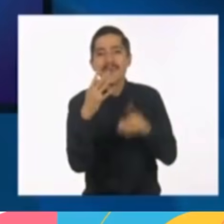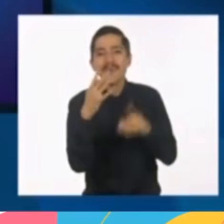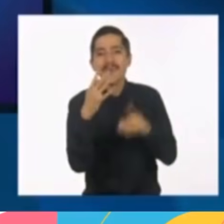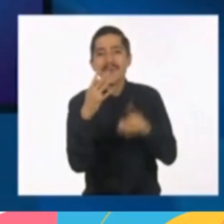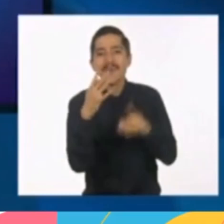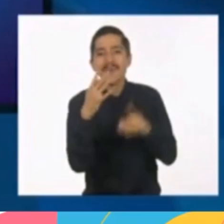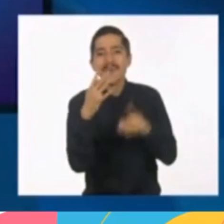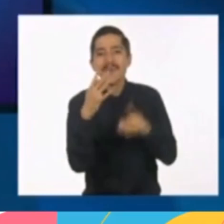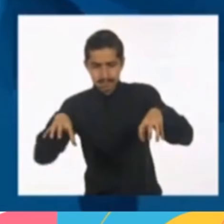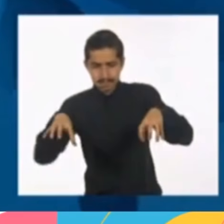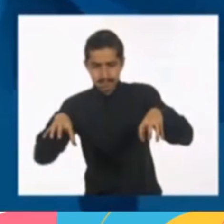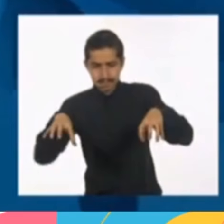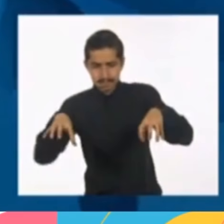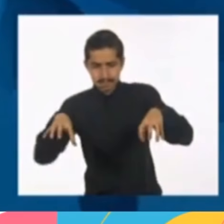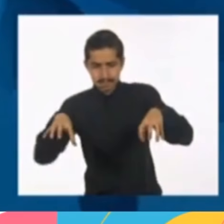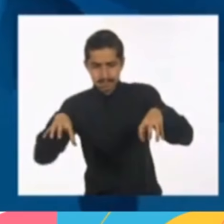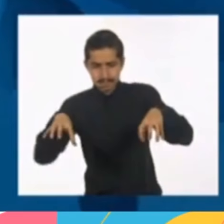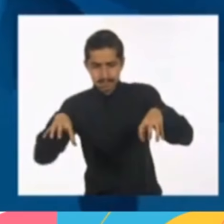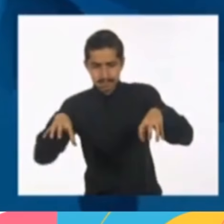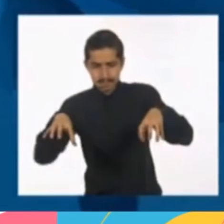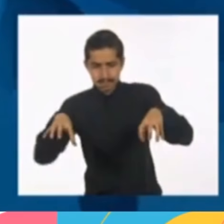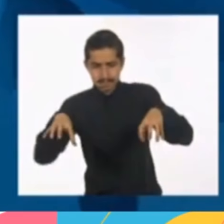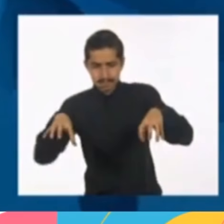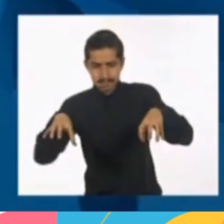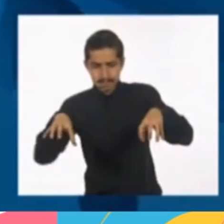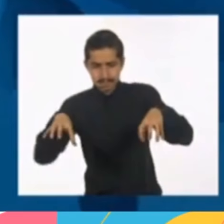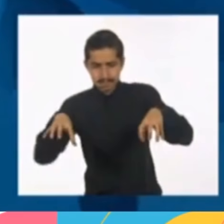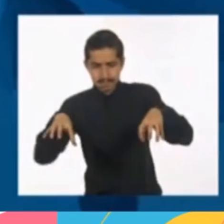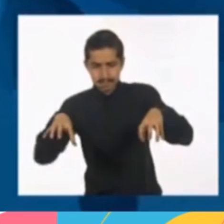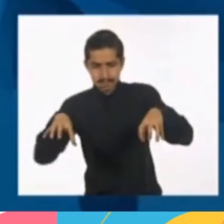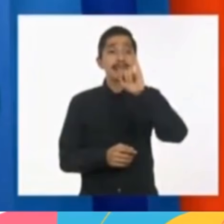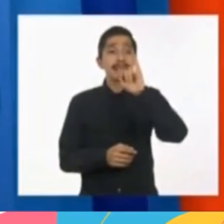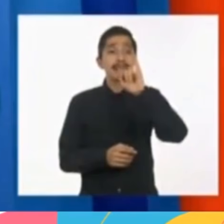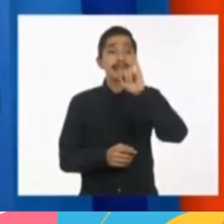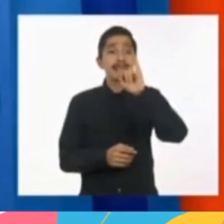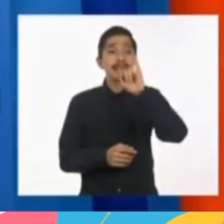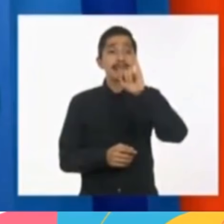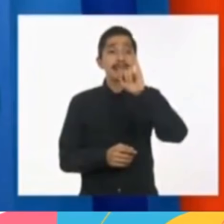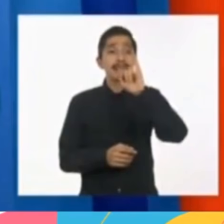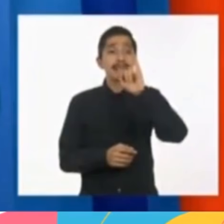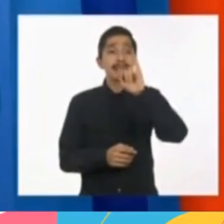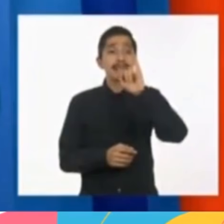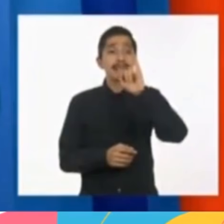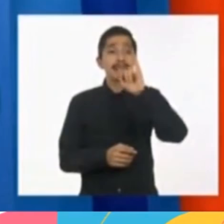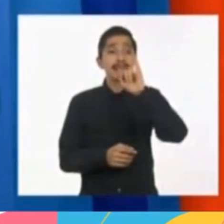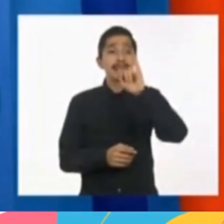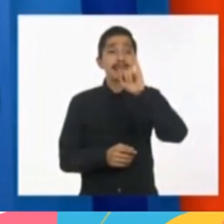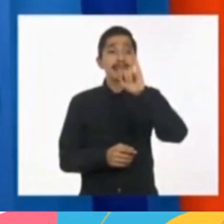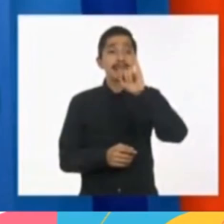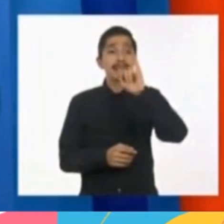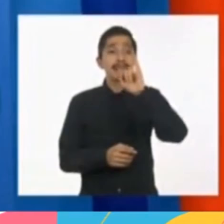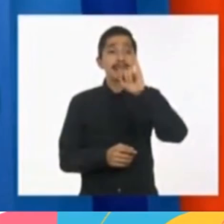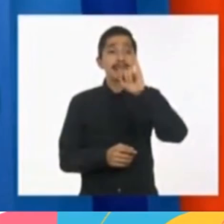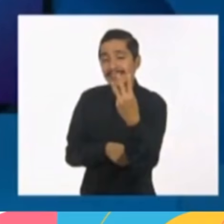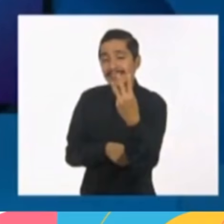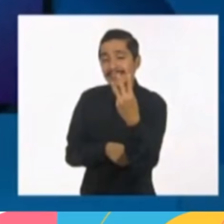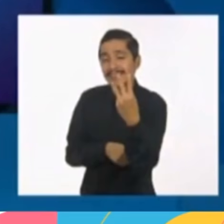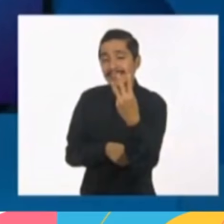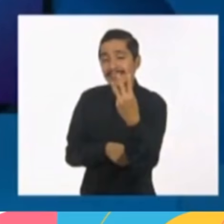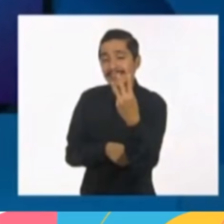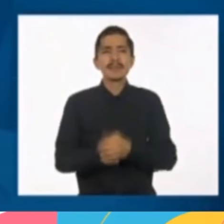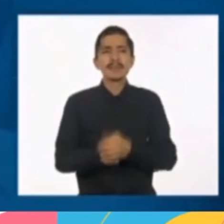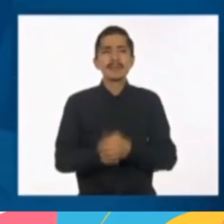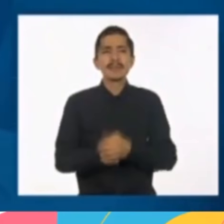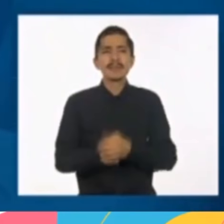rectos pregunta 4 cómo se clasifican los triángulos con respecto a sus lados se clasifican en equilátero isósceles y escaleno